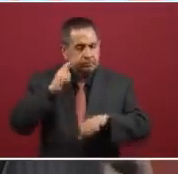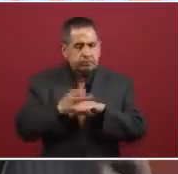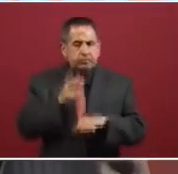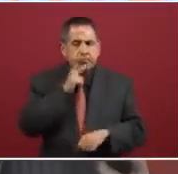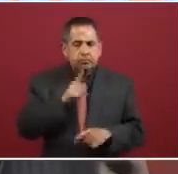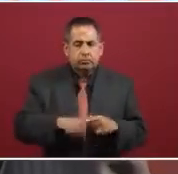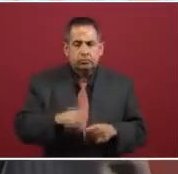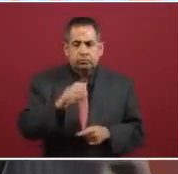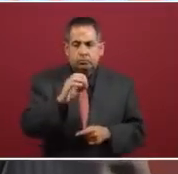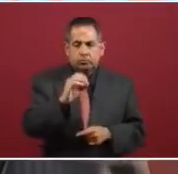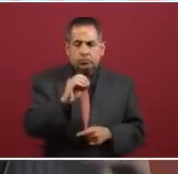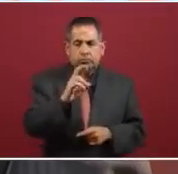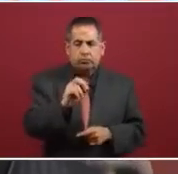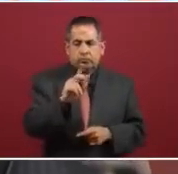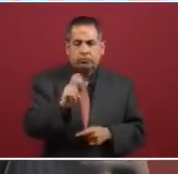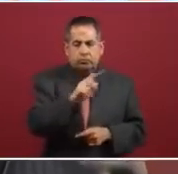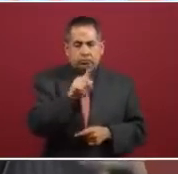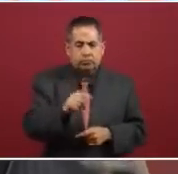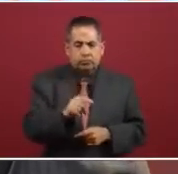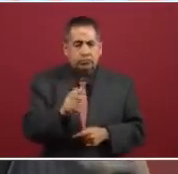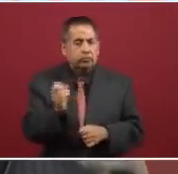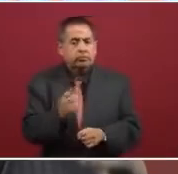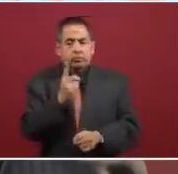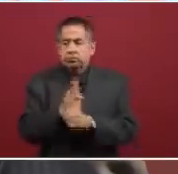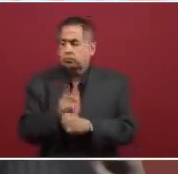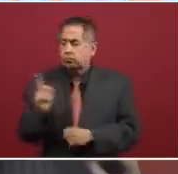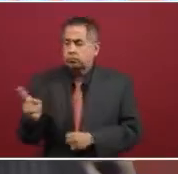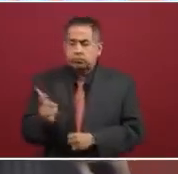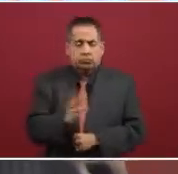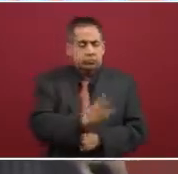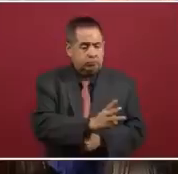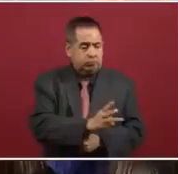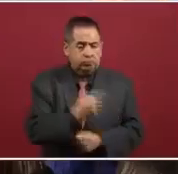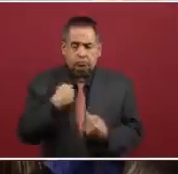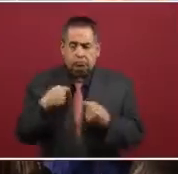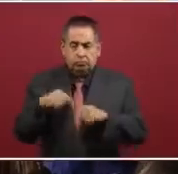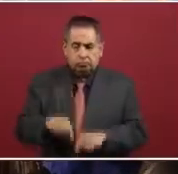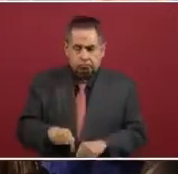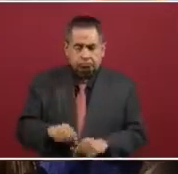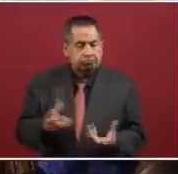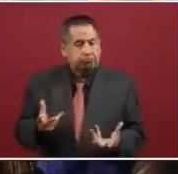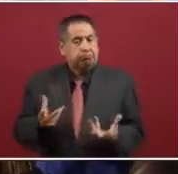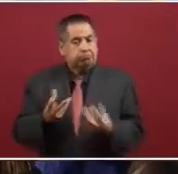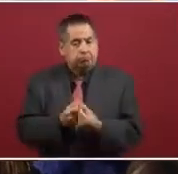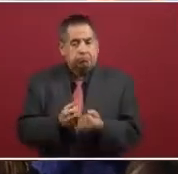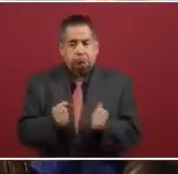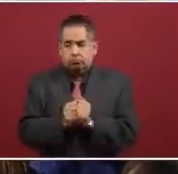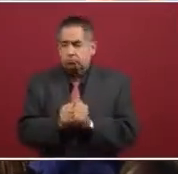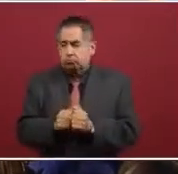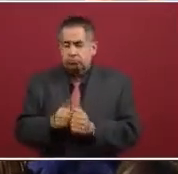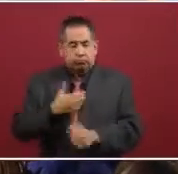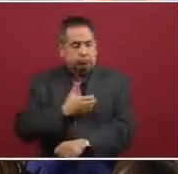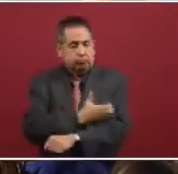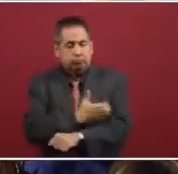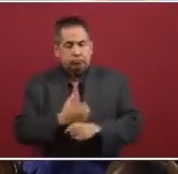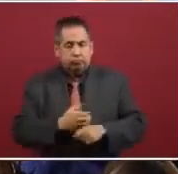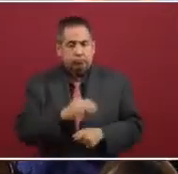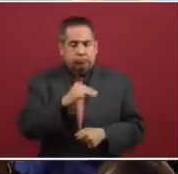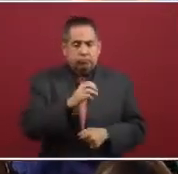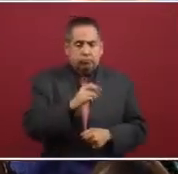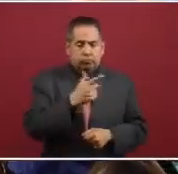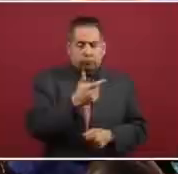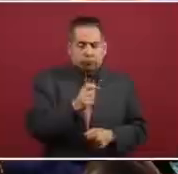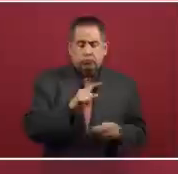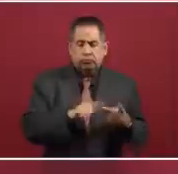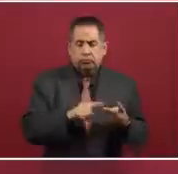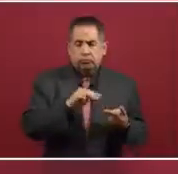Octavio Romero Oropesa, por la oportunidad de estar aquí junto con mis colegas de JP Morgan y